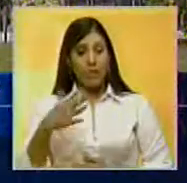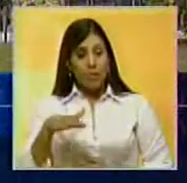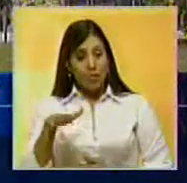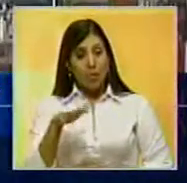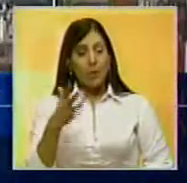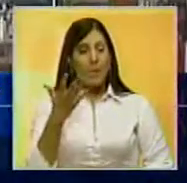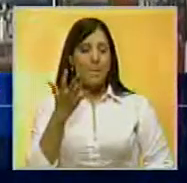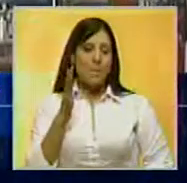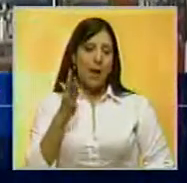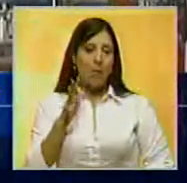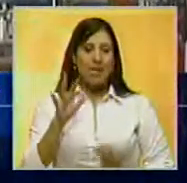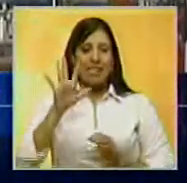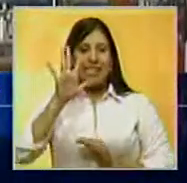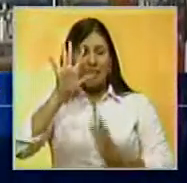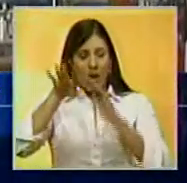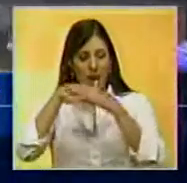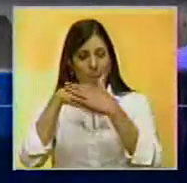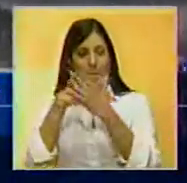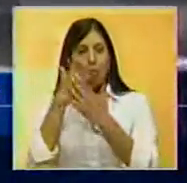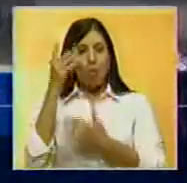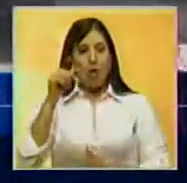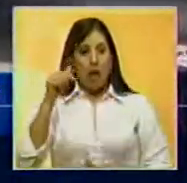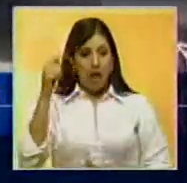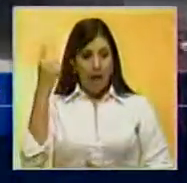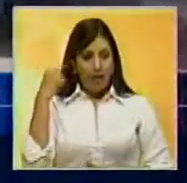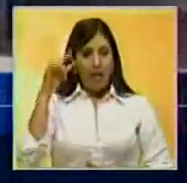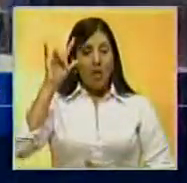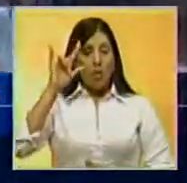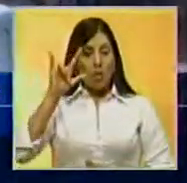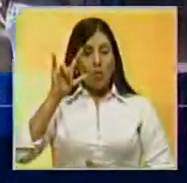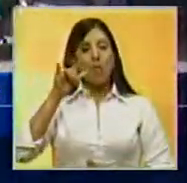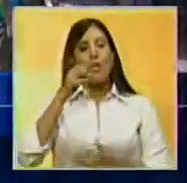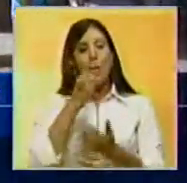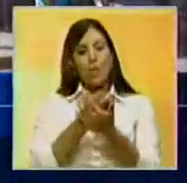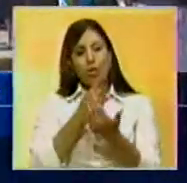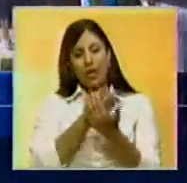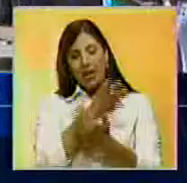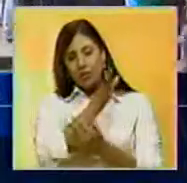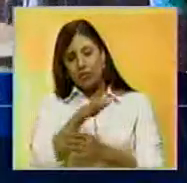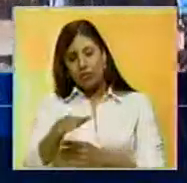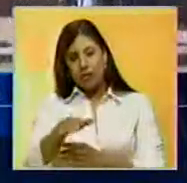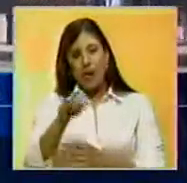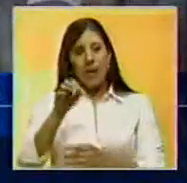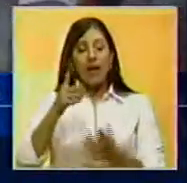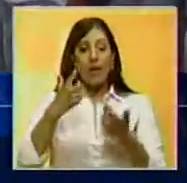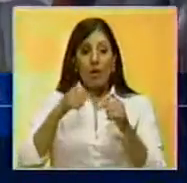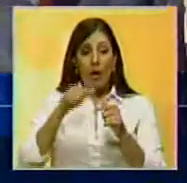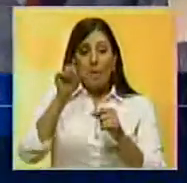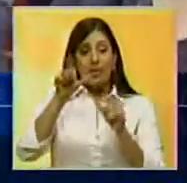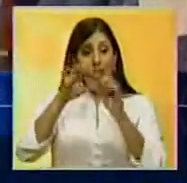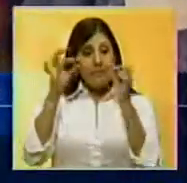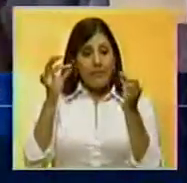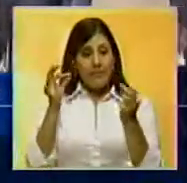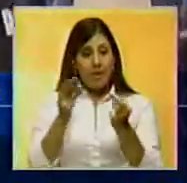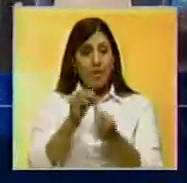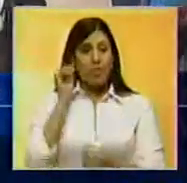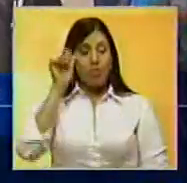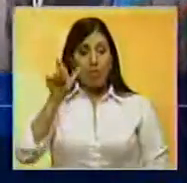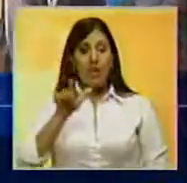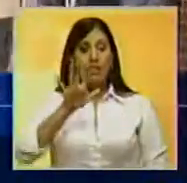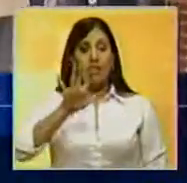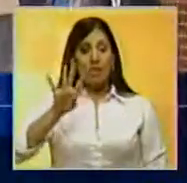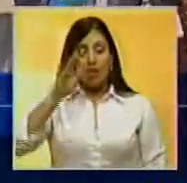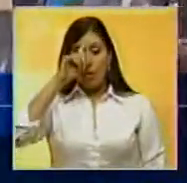ocurrió aproximadamente a las 5 de la mañana de este lunes en la bajada de Morón de Jusepín del municipio Maturín. Familiares de Olga Carmona, de